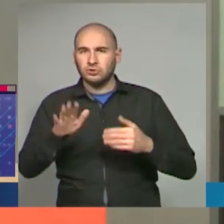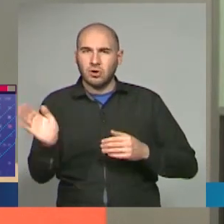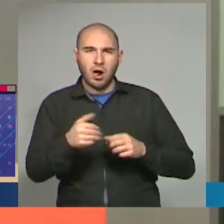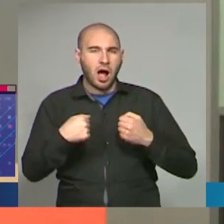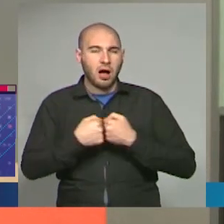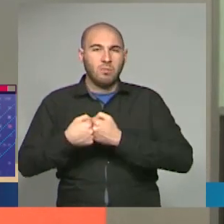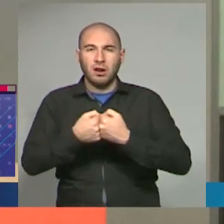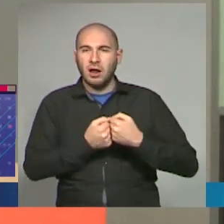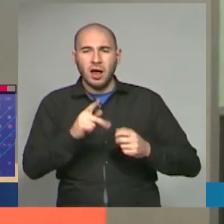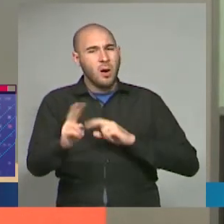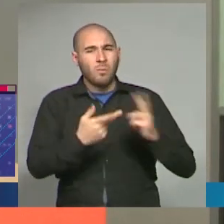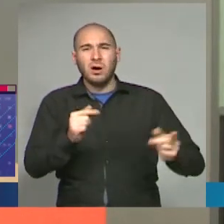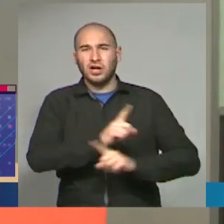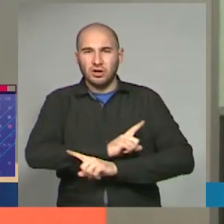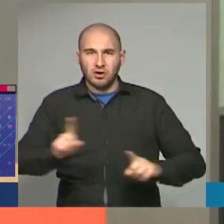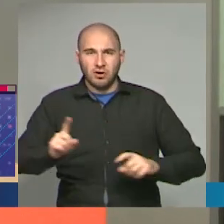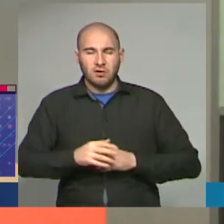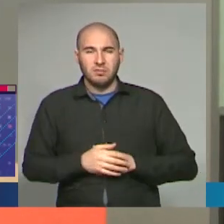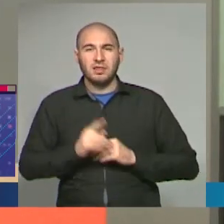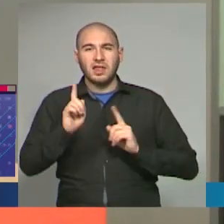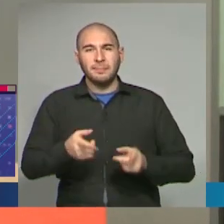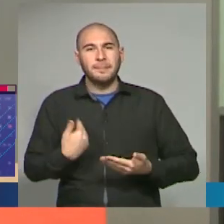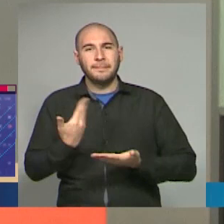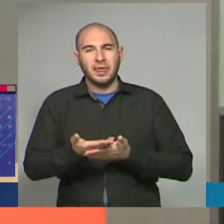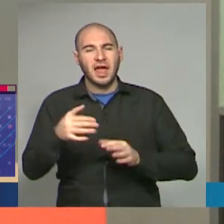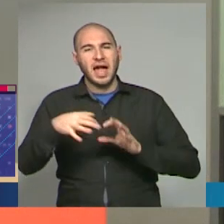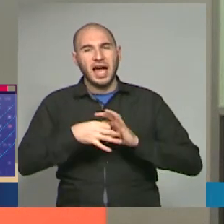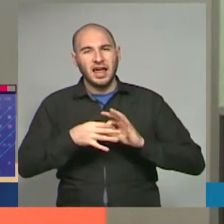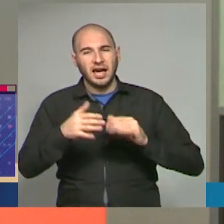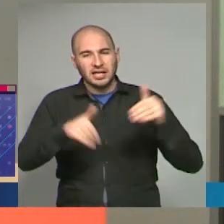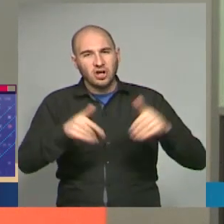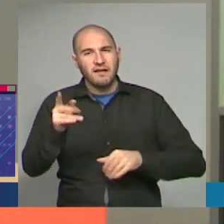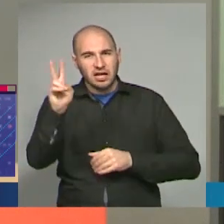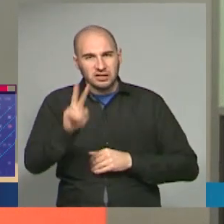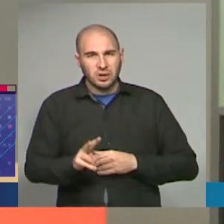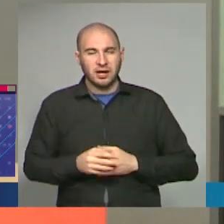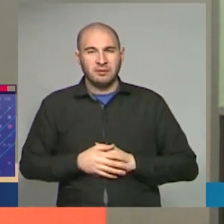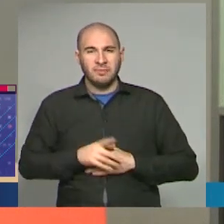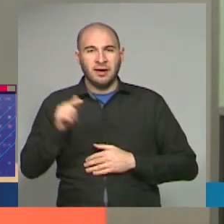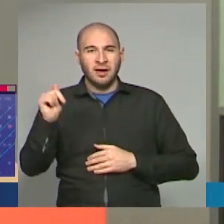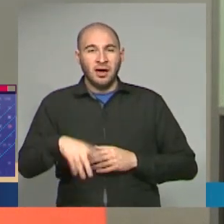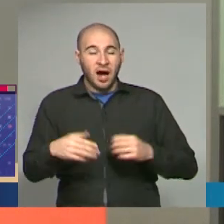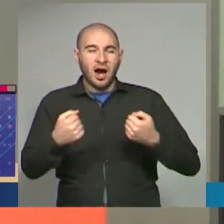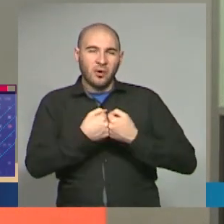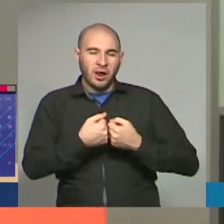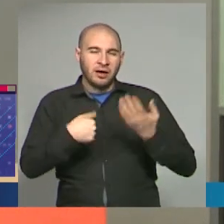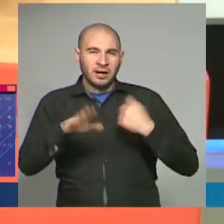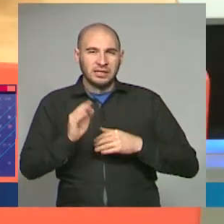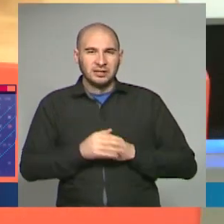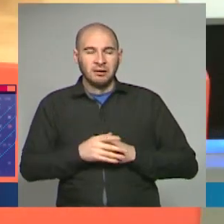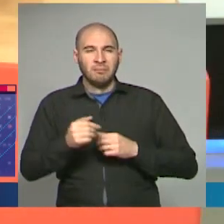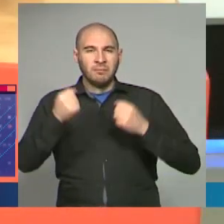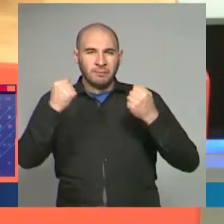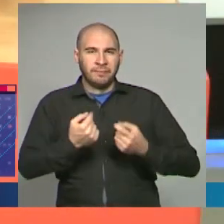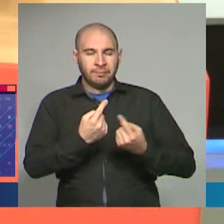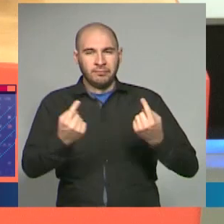en evitar el derramamiento de sangre y pedir elecciones en Venezuela, que sería en lo que coinciden más allá incluso de la